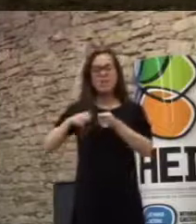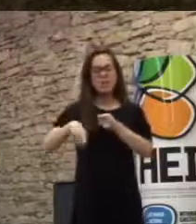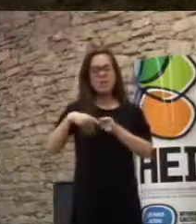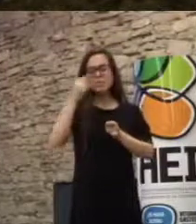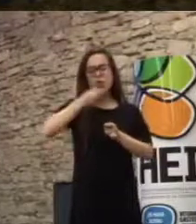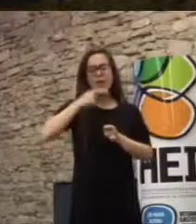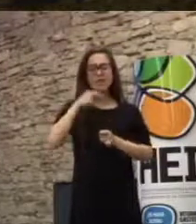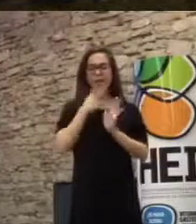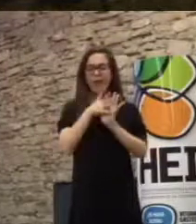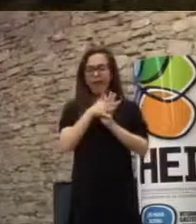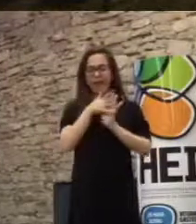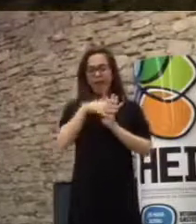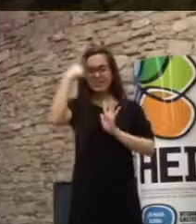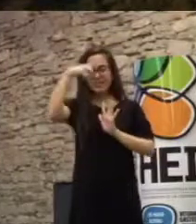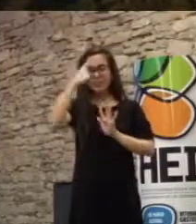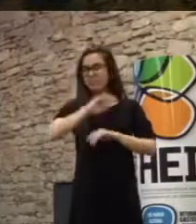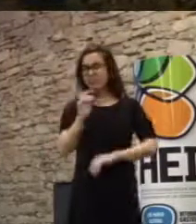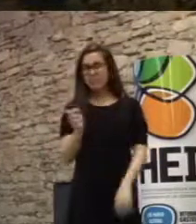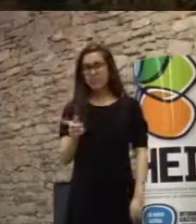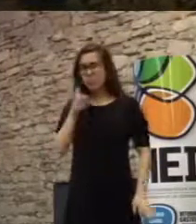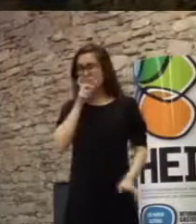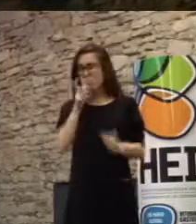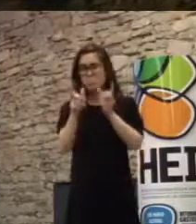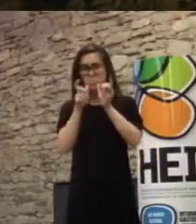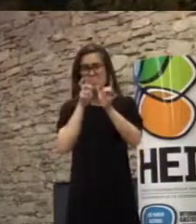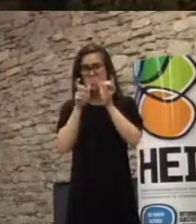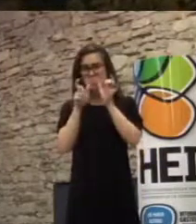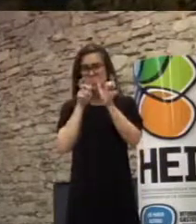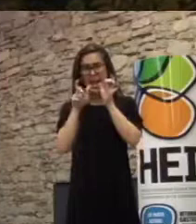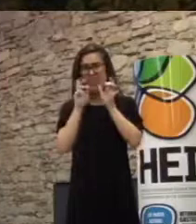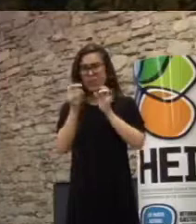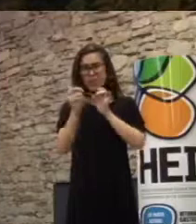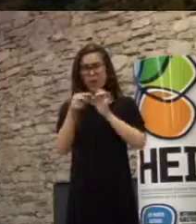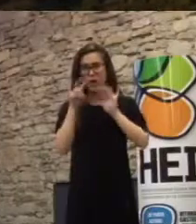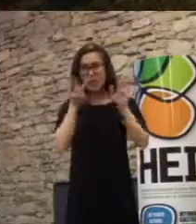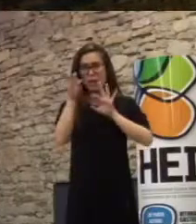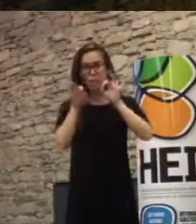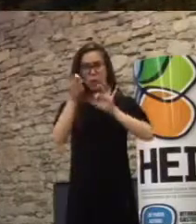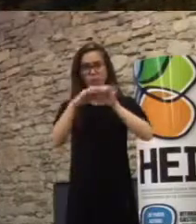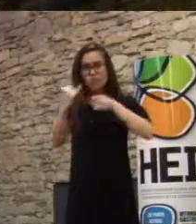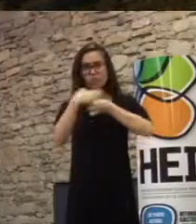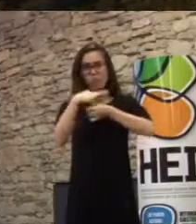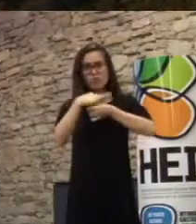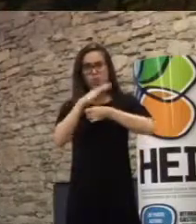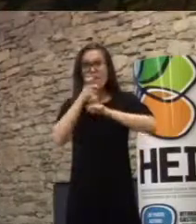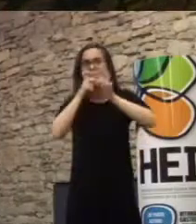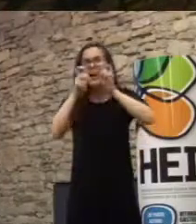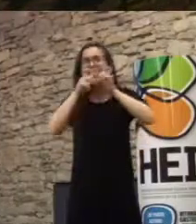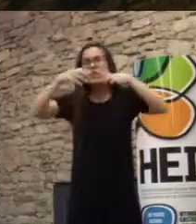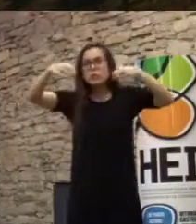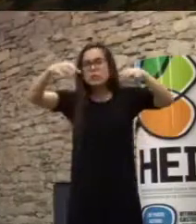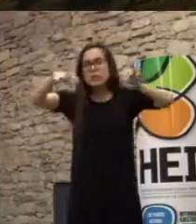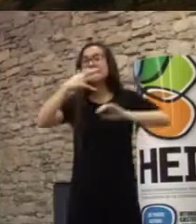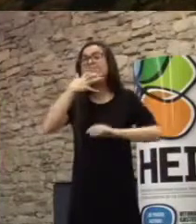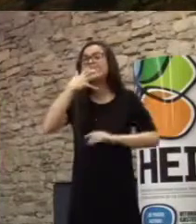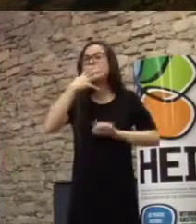aquí se desmonta las palabras sólo influyen un 7% en la influencia de la comunicación humana ahora bien si a